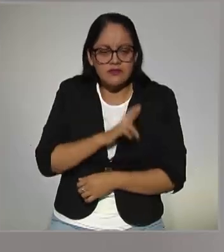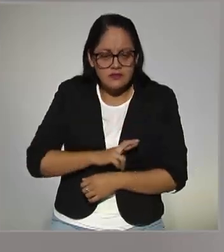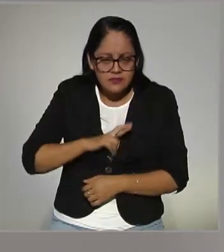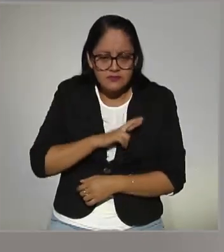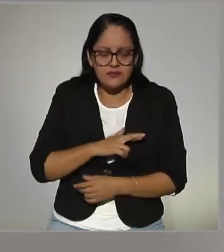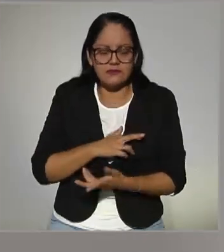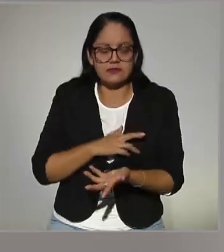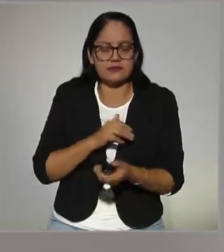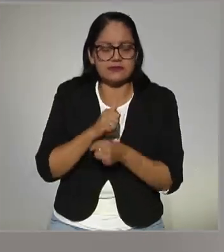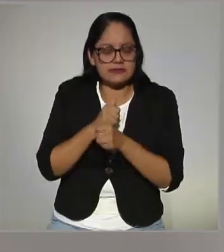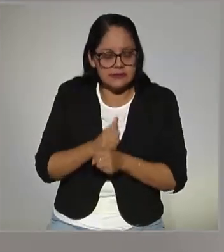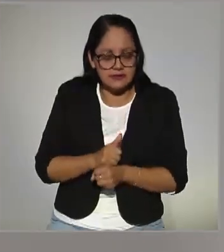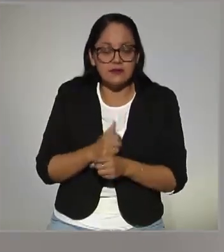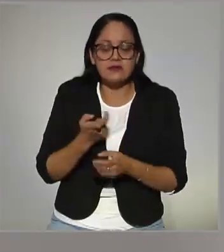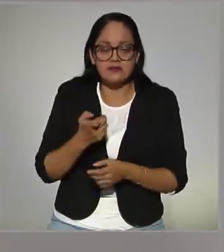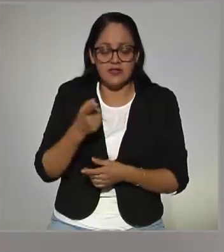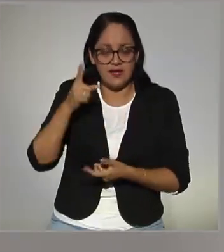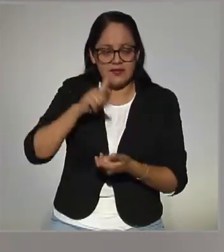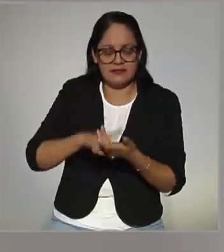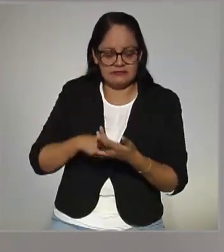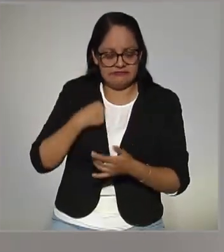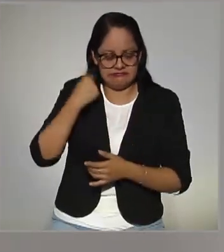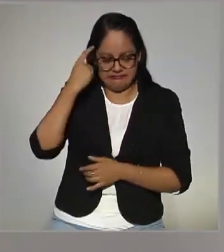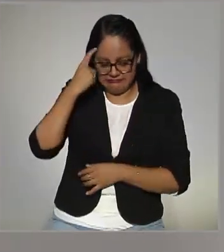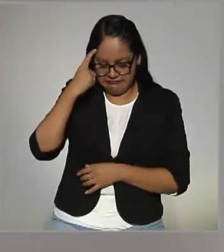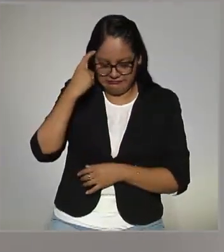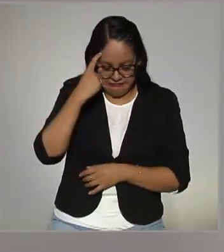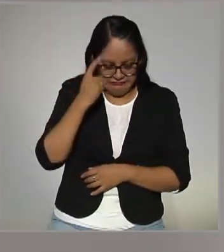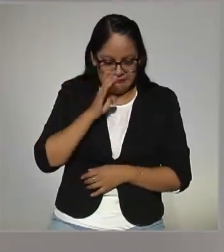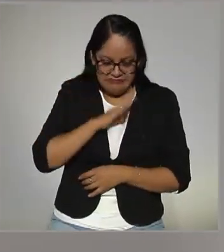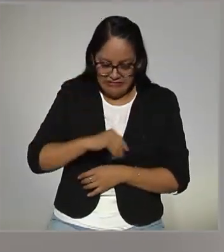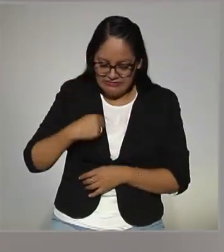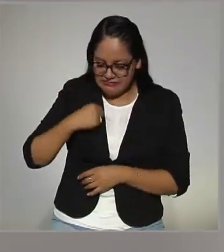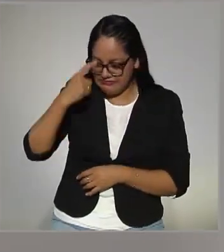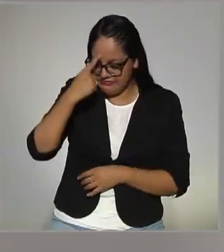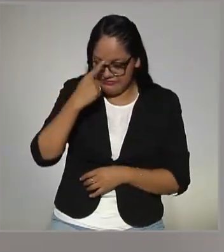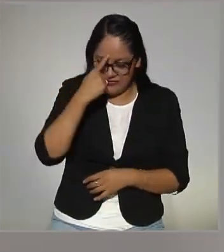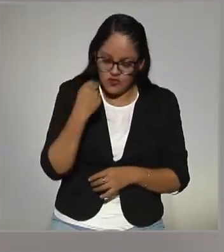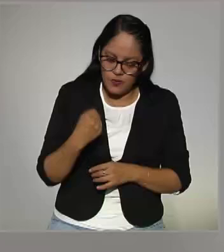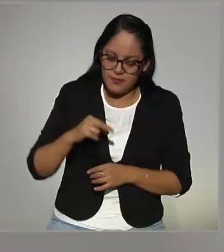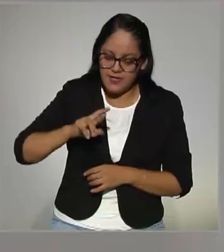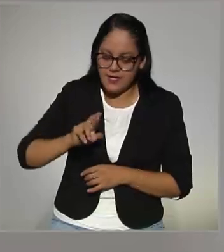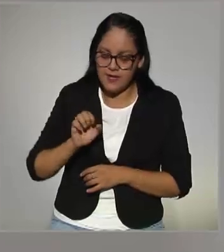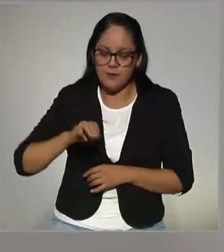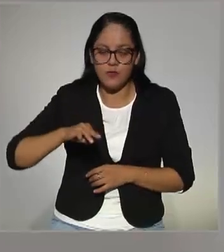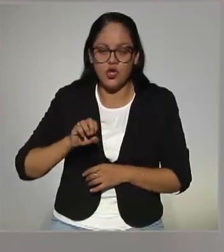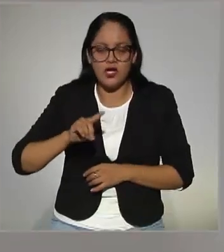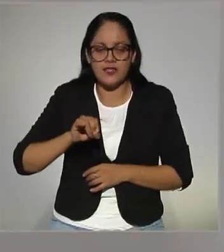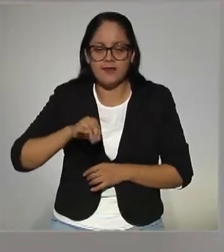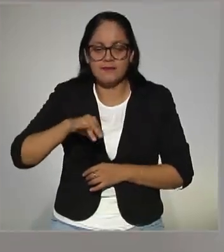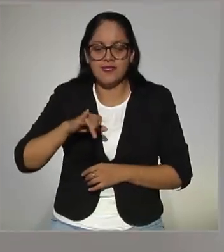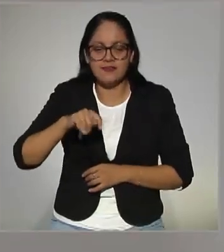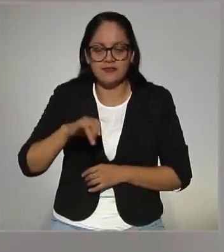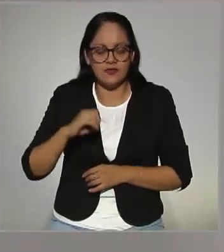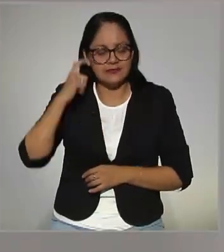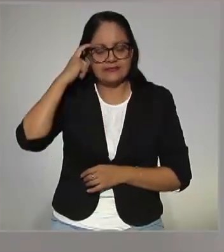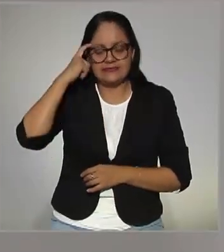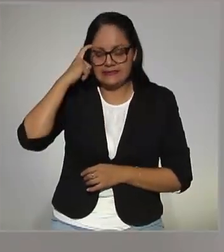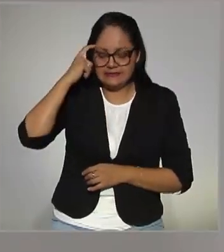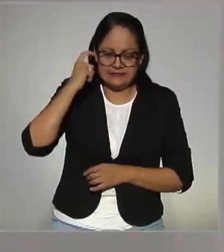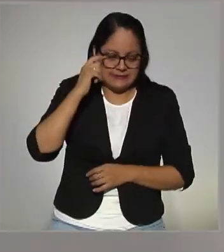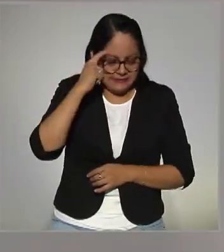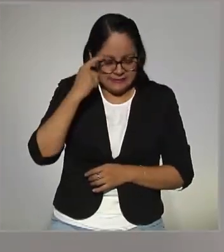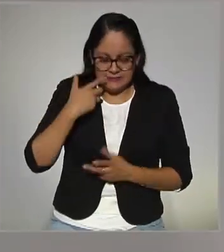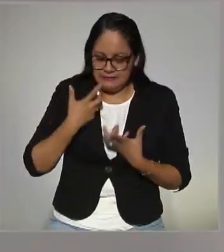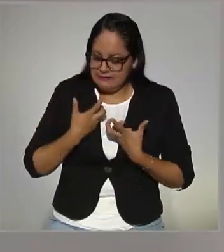otro, está el remordimiento, ¿no? Que también es como otra manera de estar ahí volviendo sobre morderse el